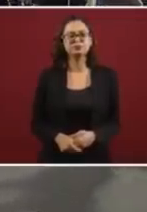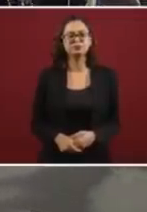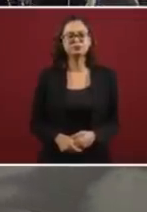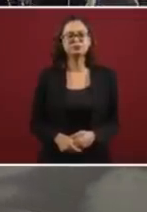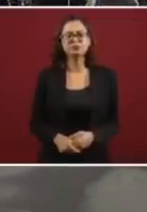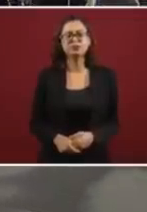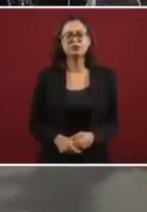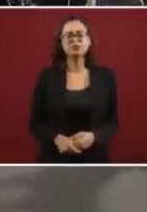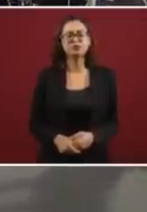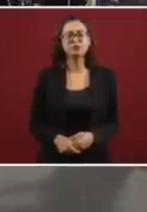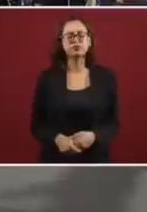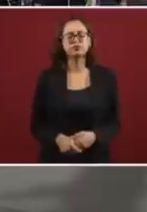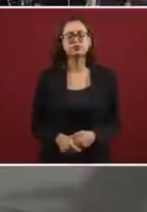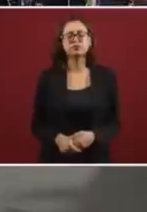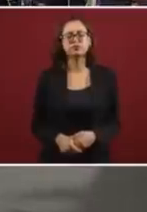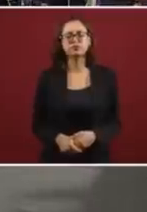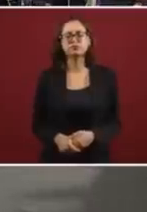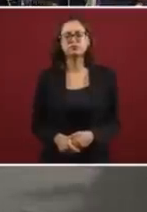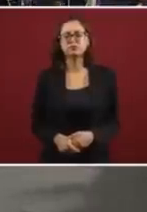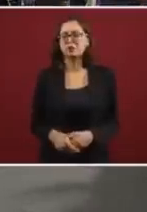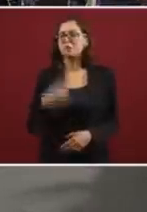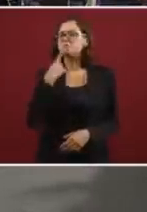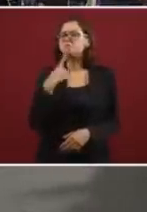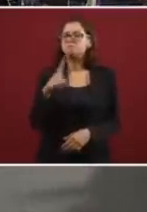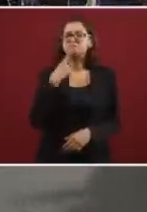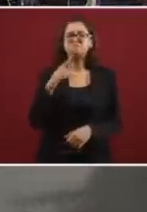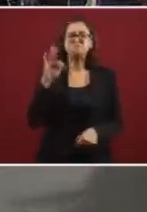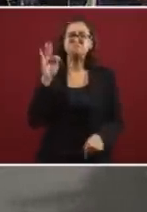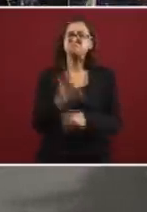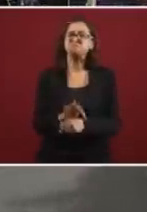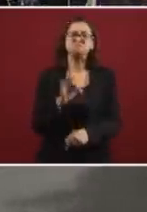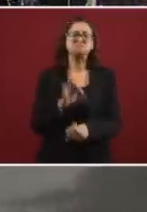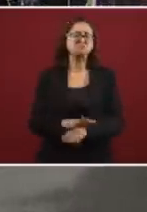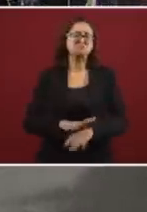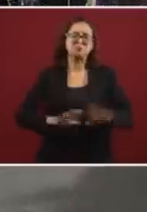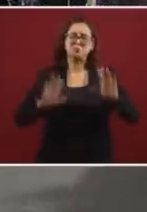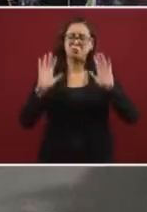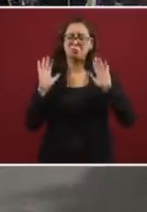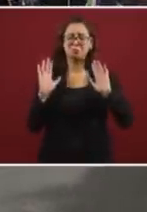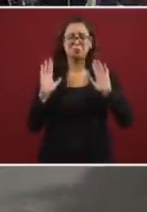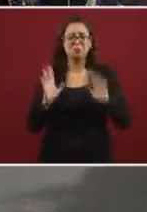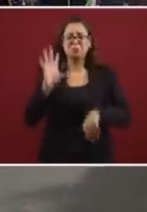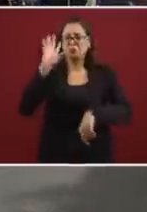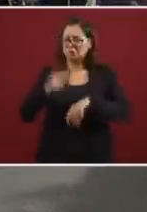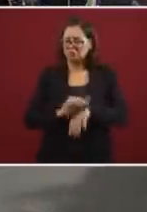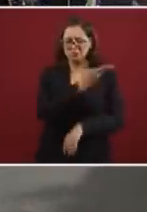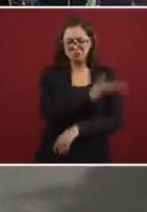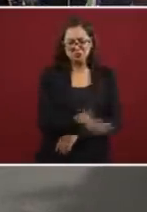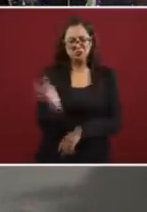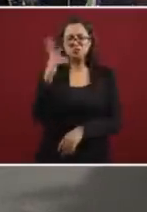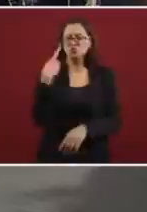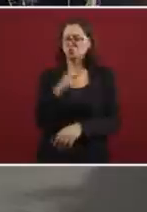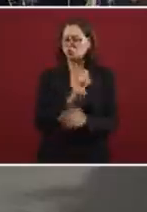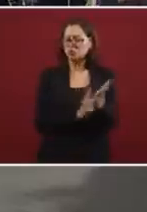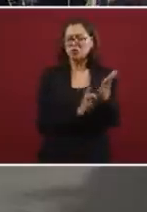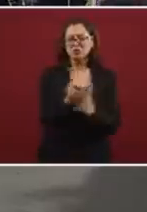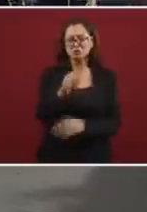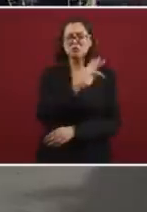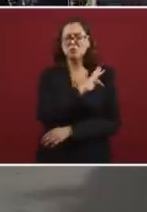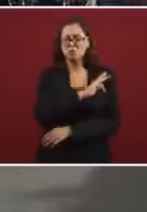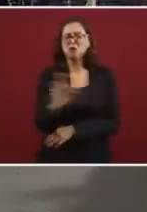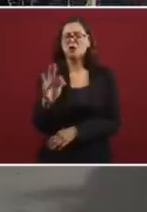todos los amparos que sean los que están permitidos es un derecho